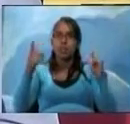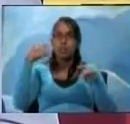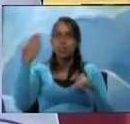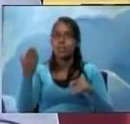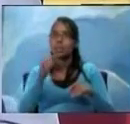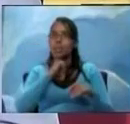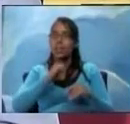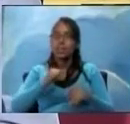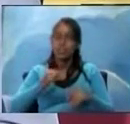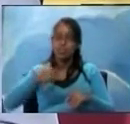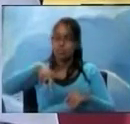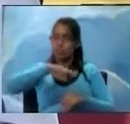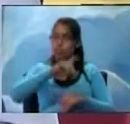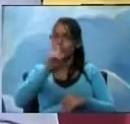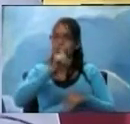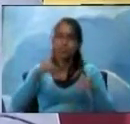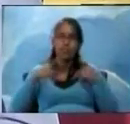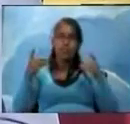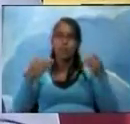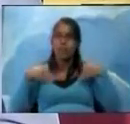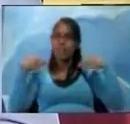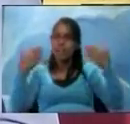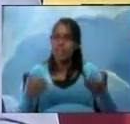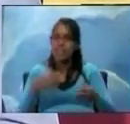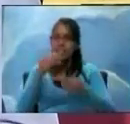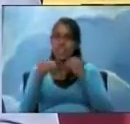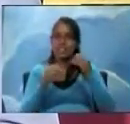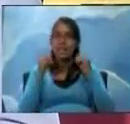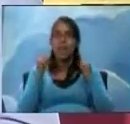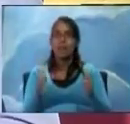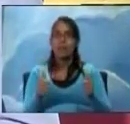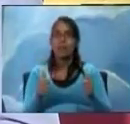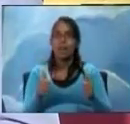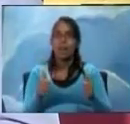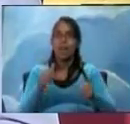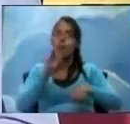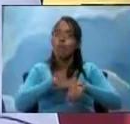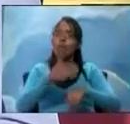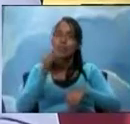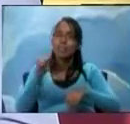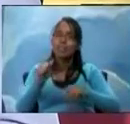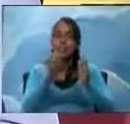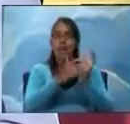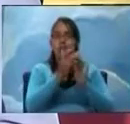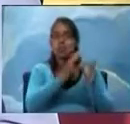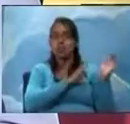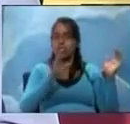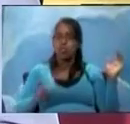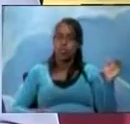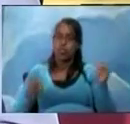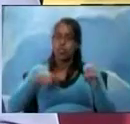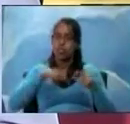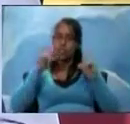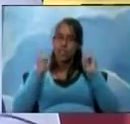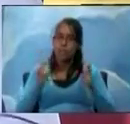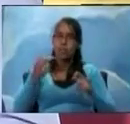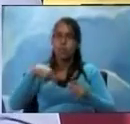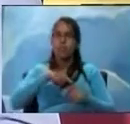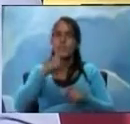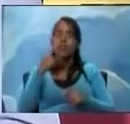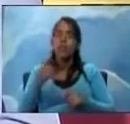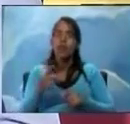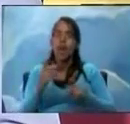eso que nosotros no debemos cansarnos de hacer el bien. Porque si Jesucristo nos dio ejemplo a nosotros, Él